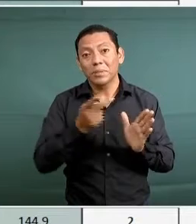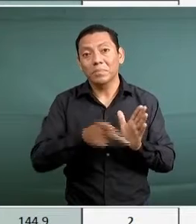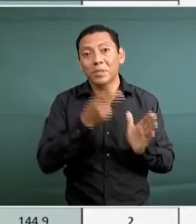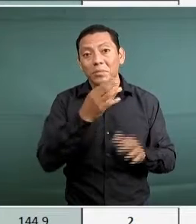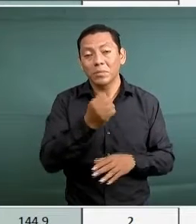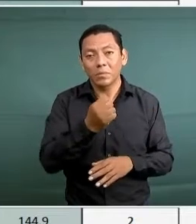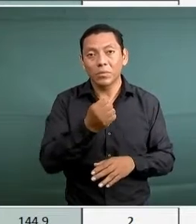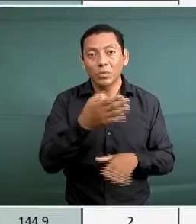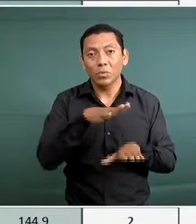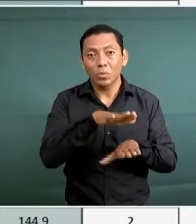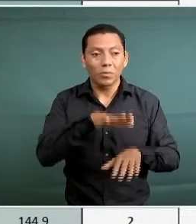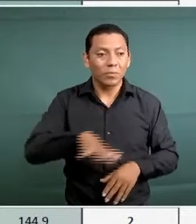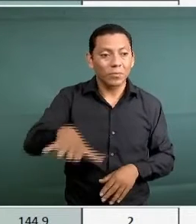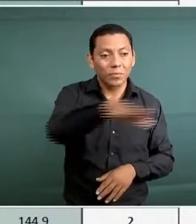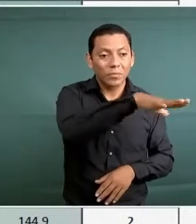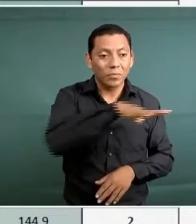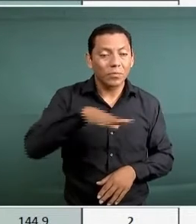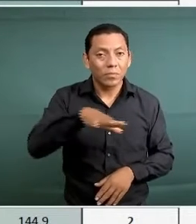población